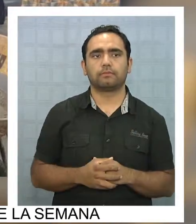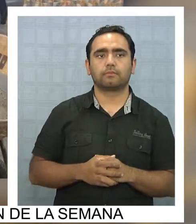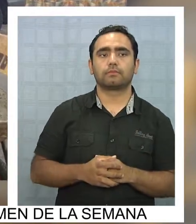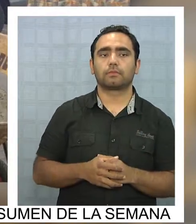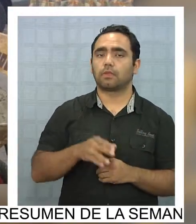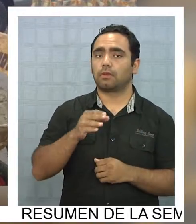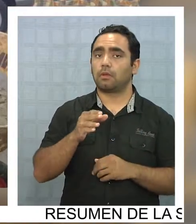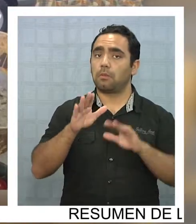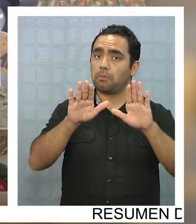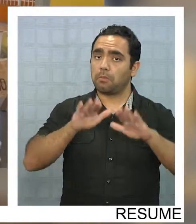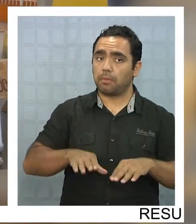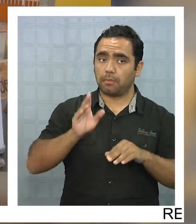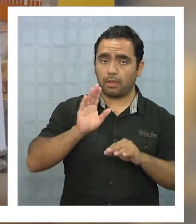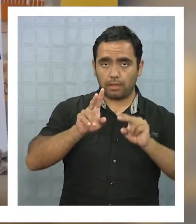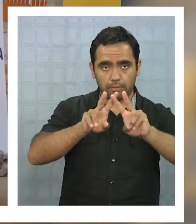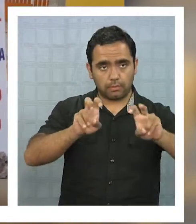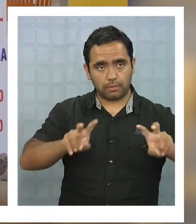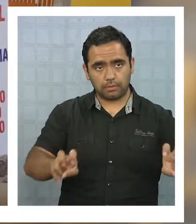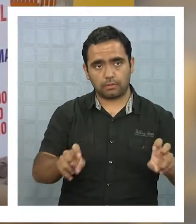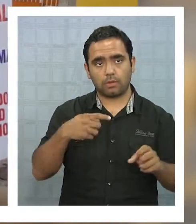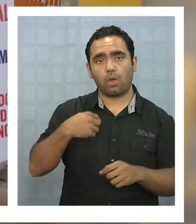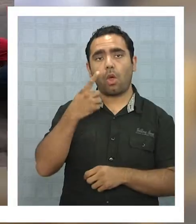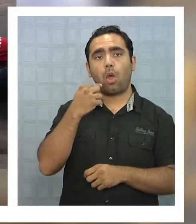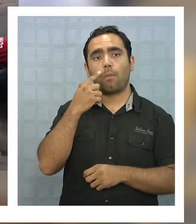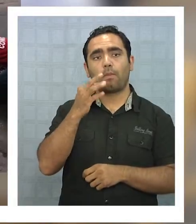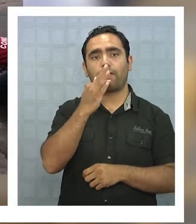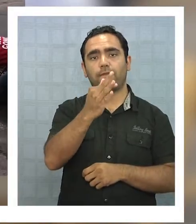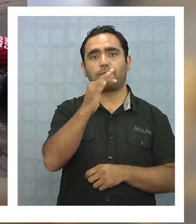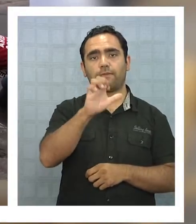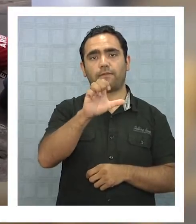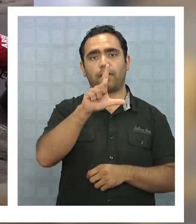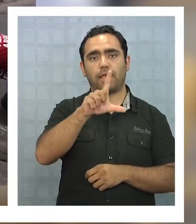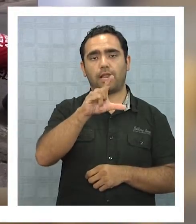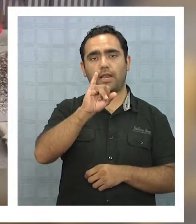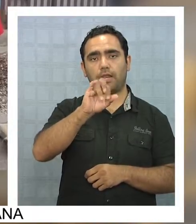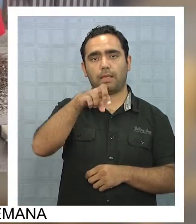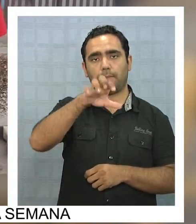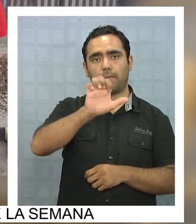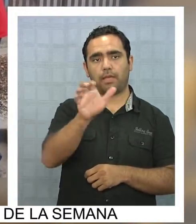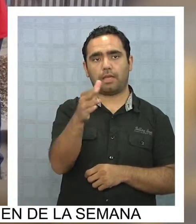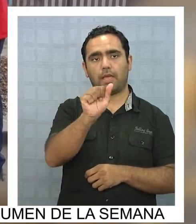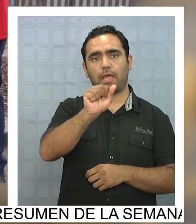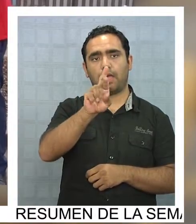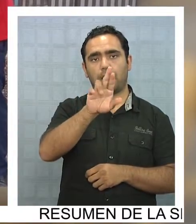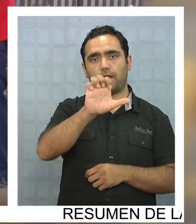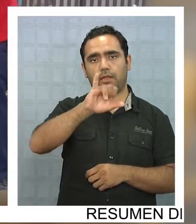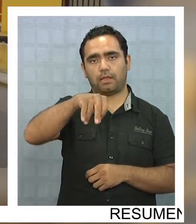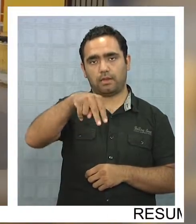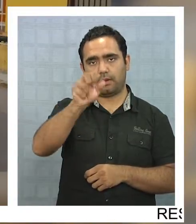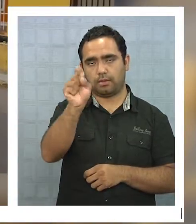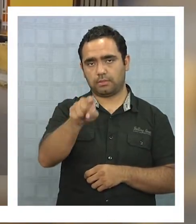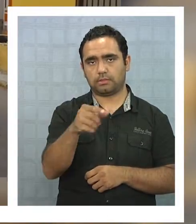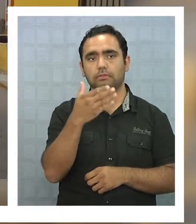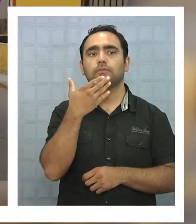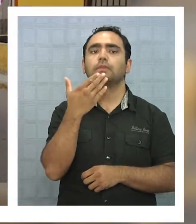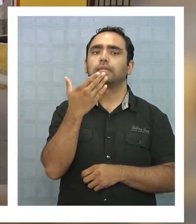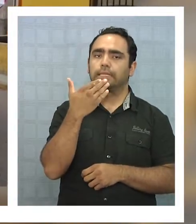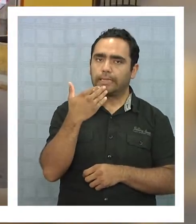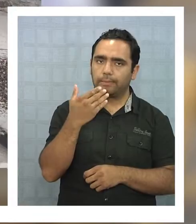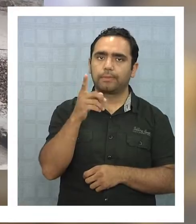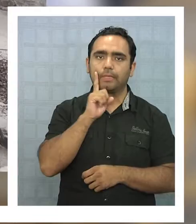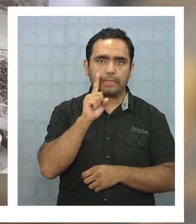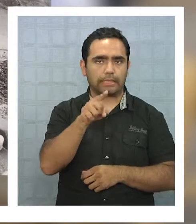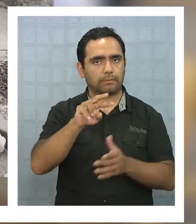Siguiendo con nuestra investigación, Felipe Arenas, uno de los candidatos más jóvenes del Consejo, también se ha visto envuelto en polémicas como,